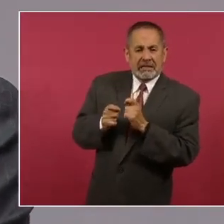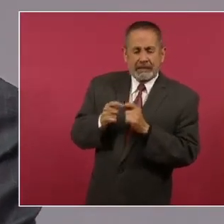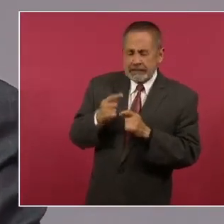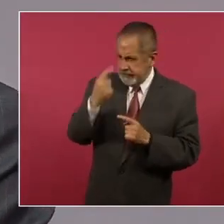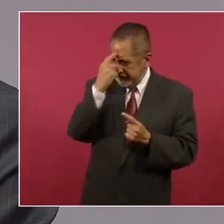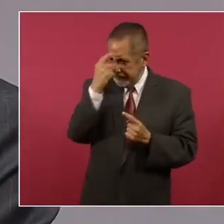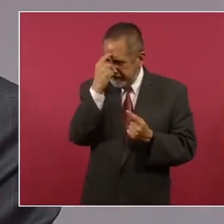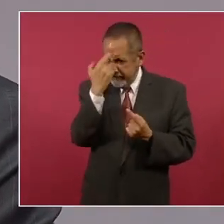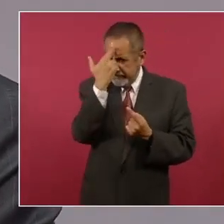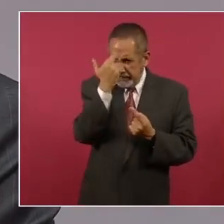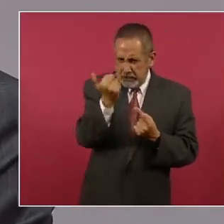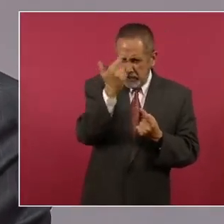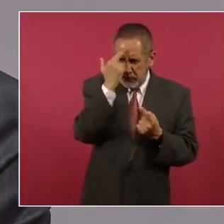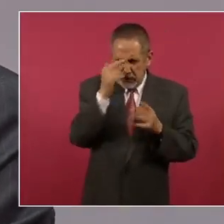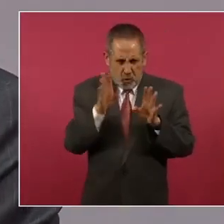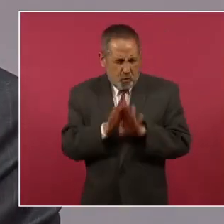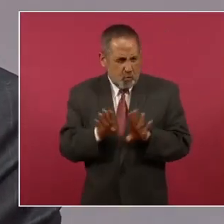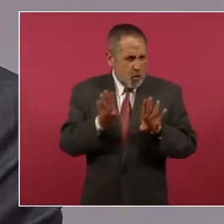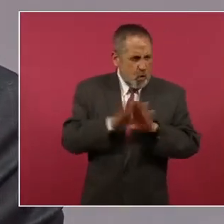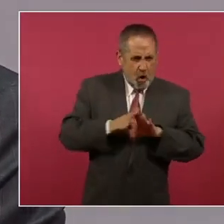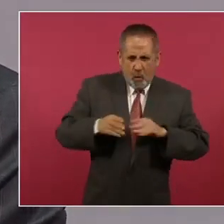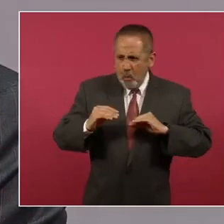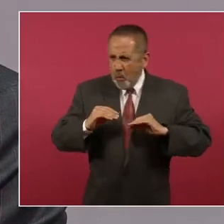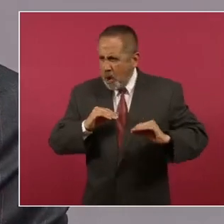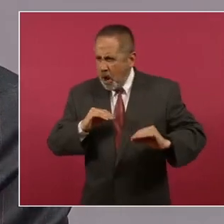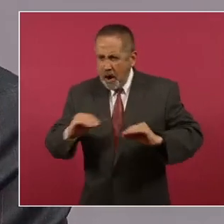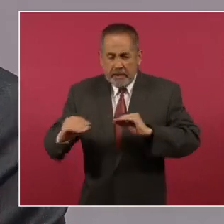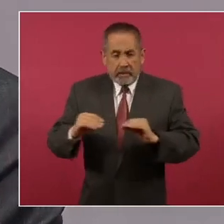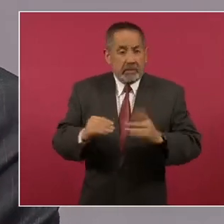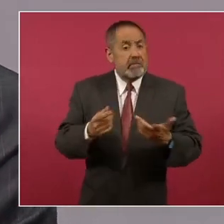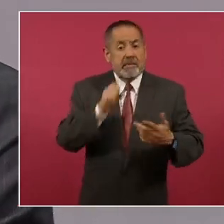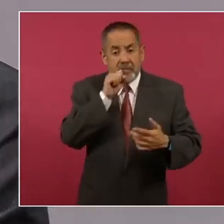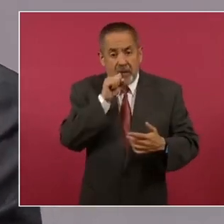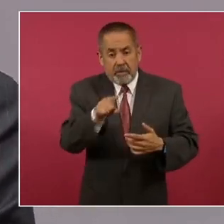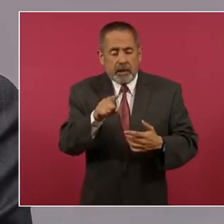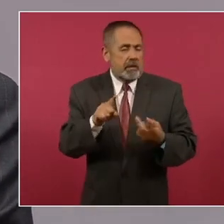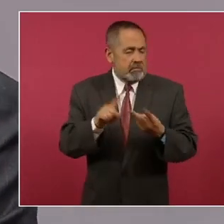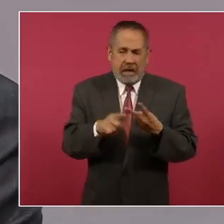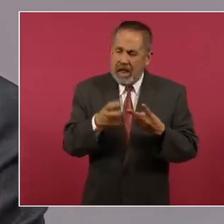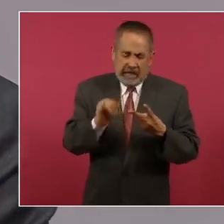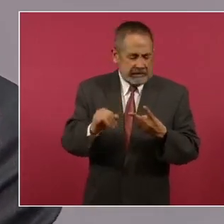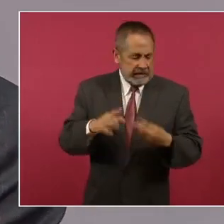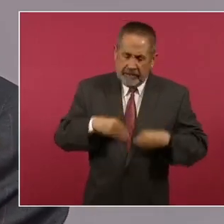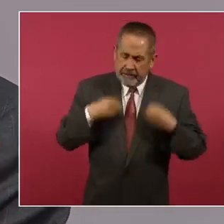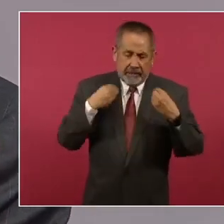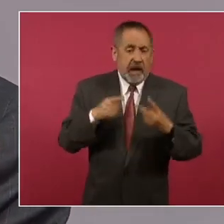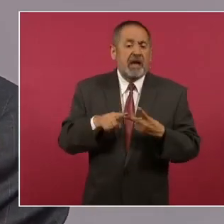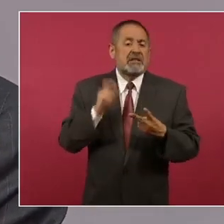racionalidad, también, como otras actividades de la vida,